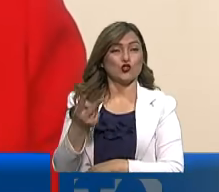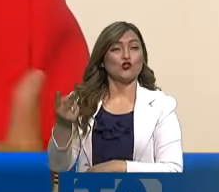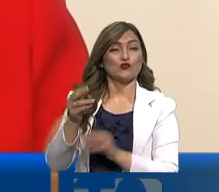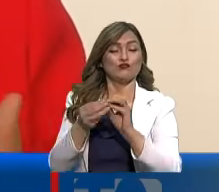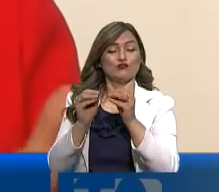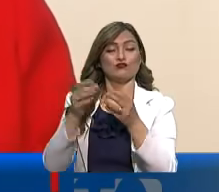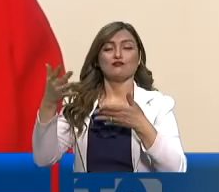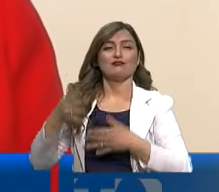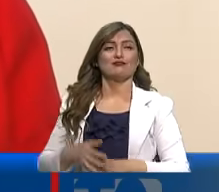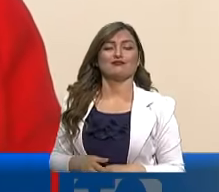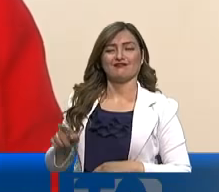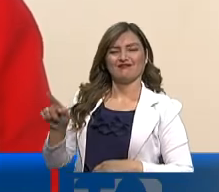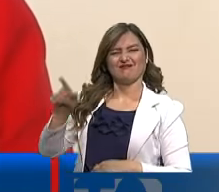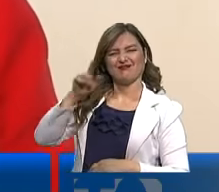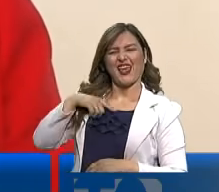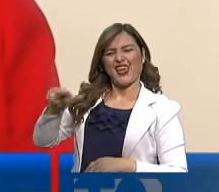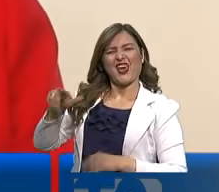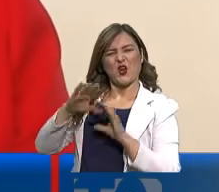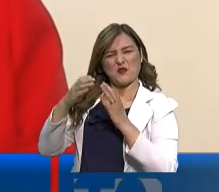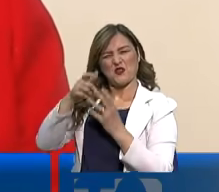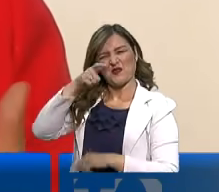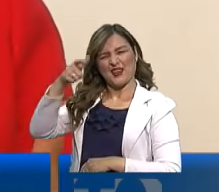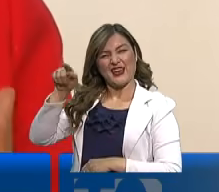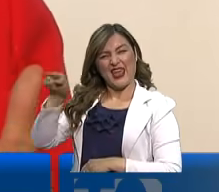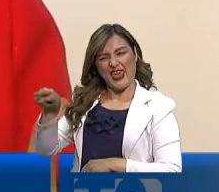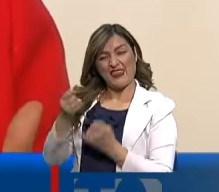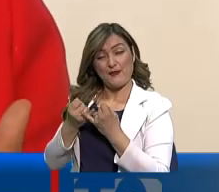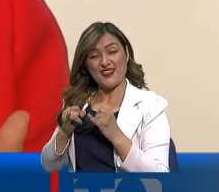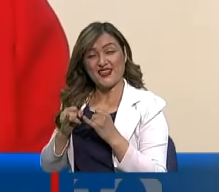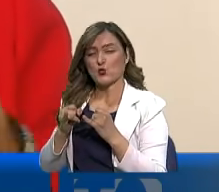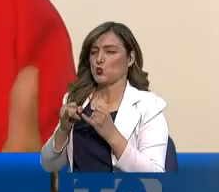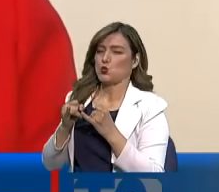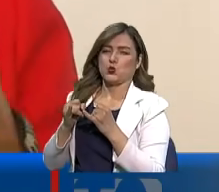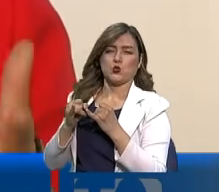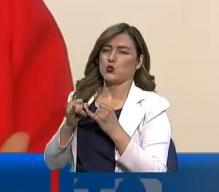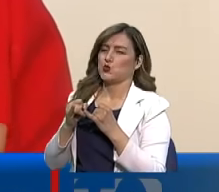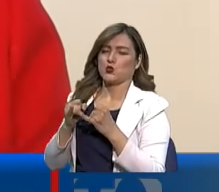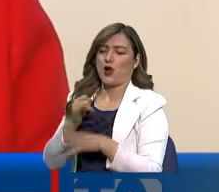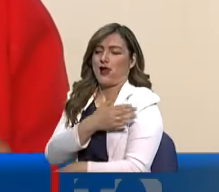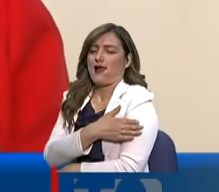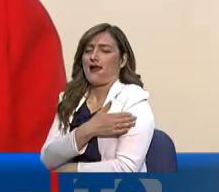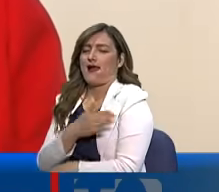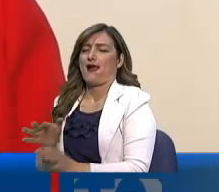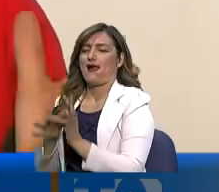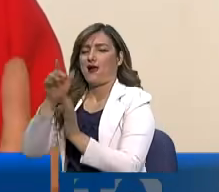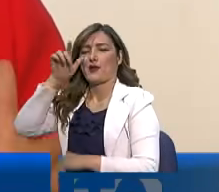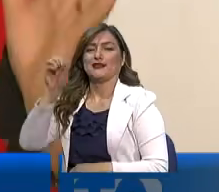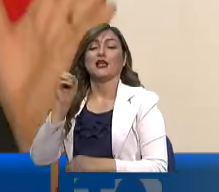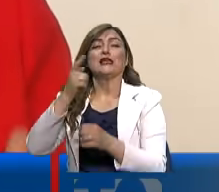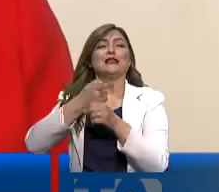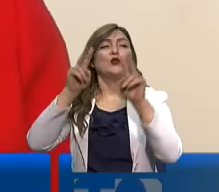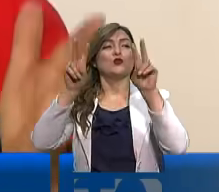la suficiente independencia en la Comisión de Fiscalización. Esos son los argumentos de orden político, no legales,